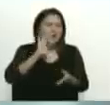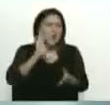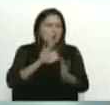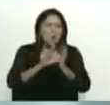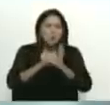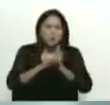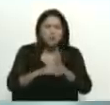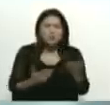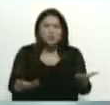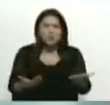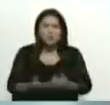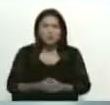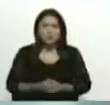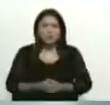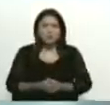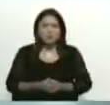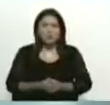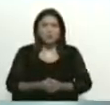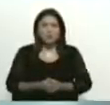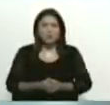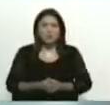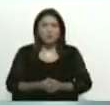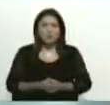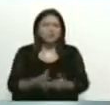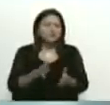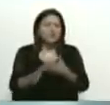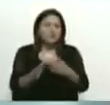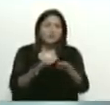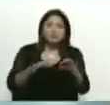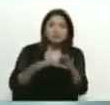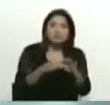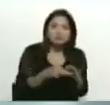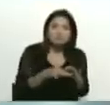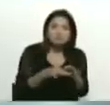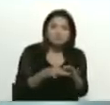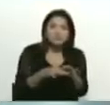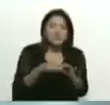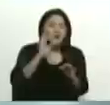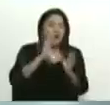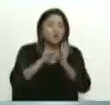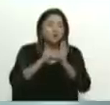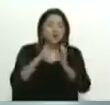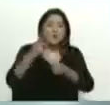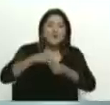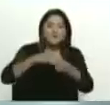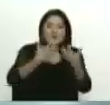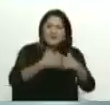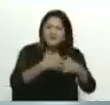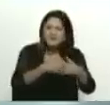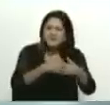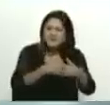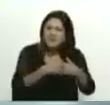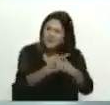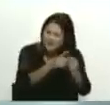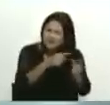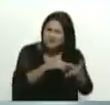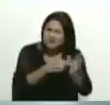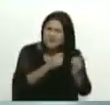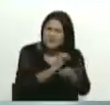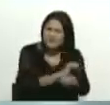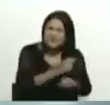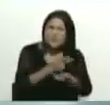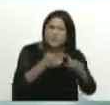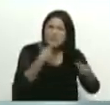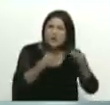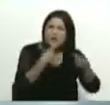por ejemplo, aparecen vinculados a las tramas de corrupción de PDVSA, son también presos políticos. Ahí hay algunos,